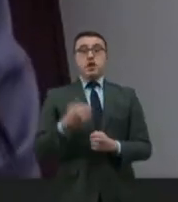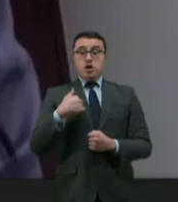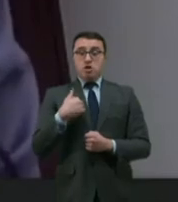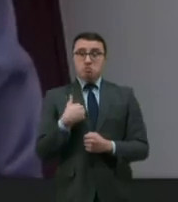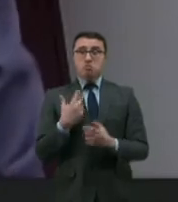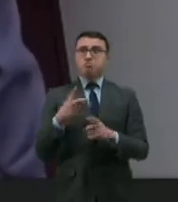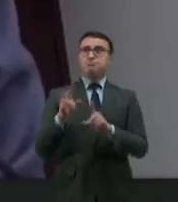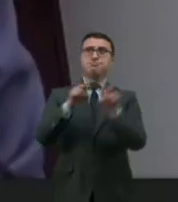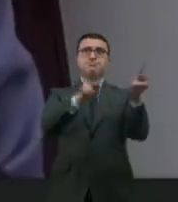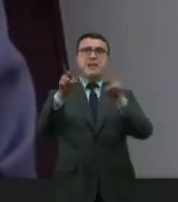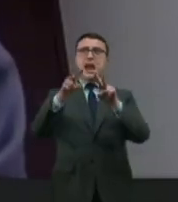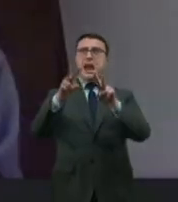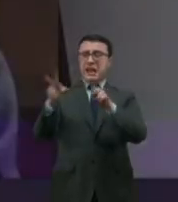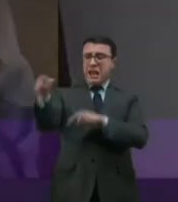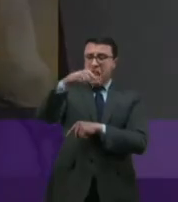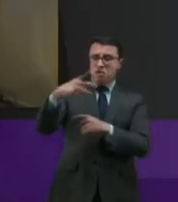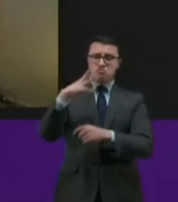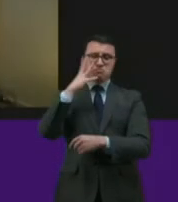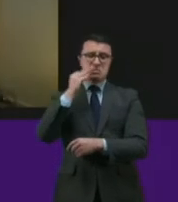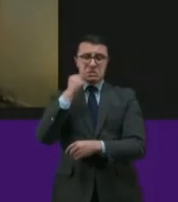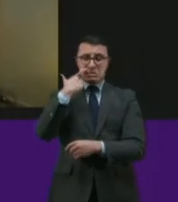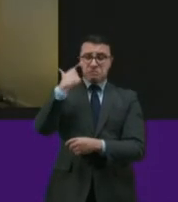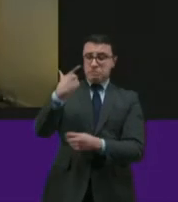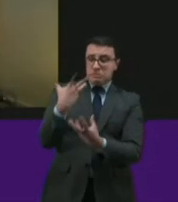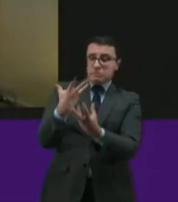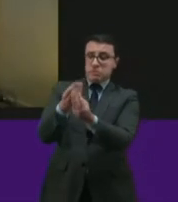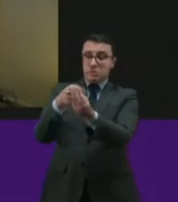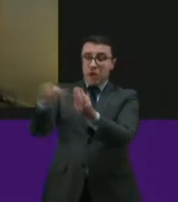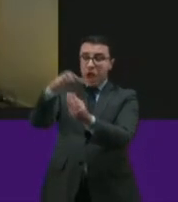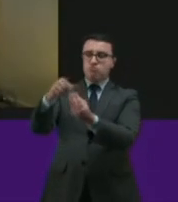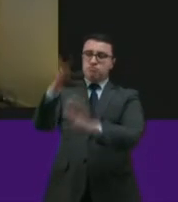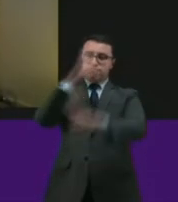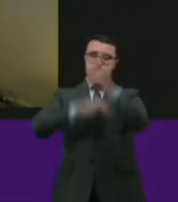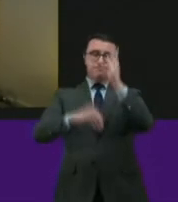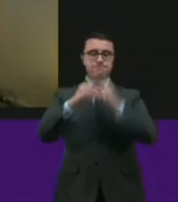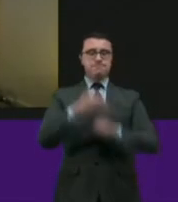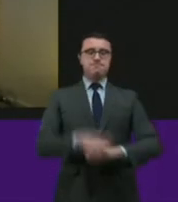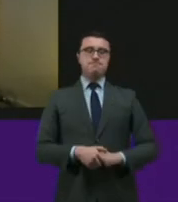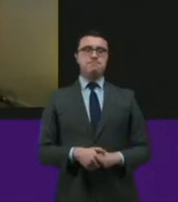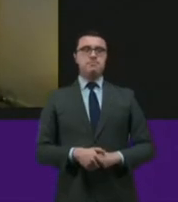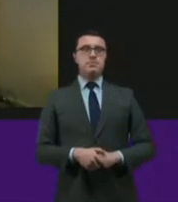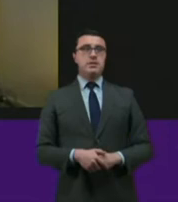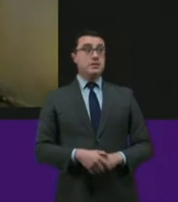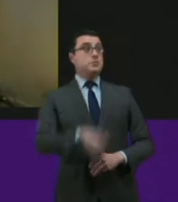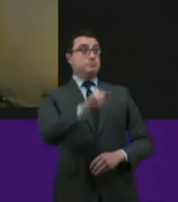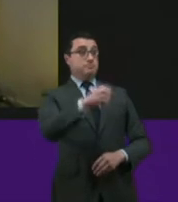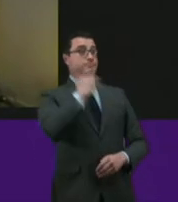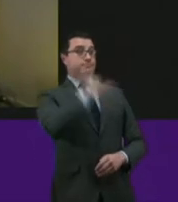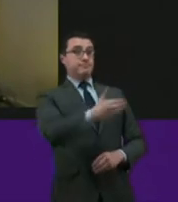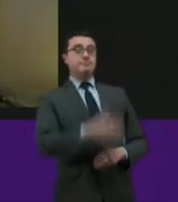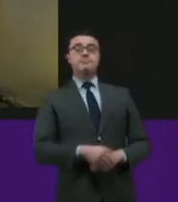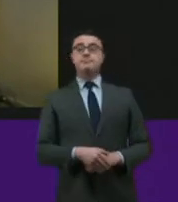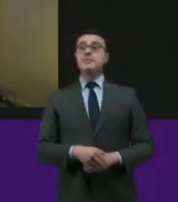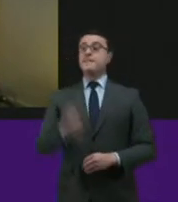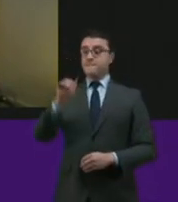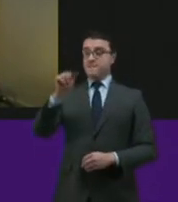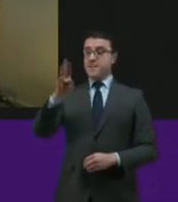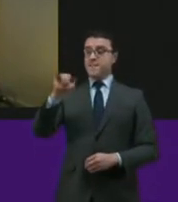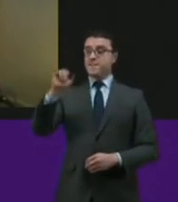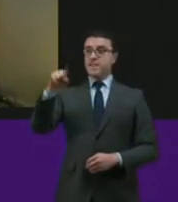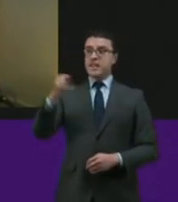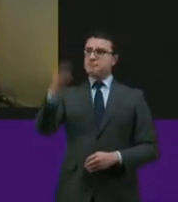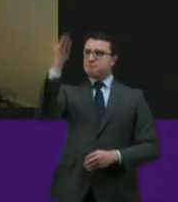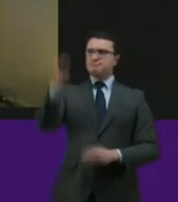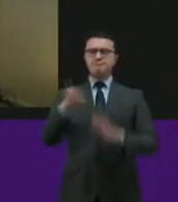cracks para llevar a Tingo a otro nivel. Súper, Caro, mil gracias. Bueno, Fabián Sampaio, ahora cuéntanos tú un poquito